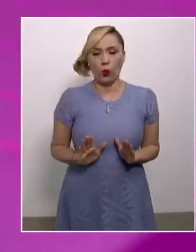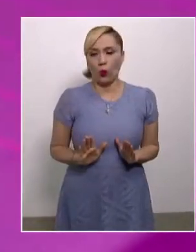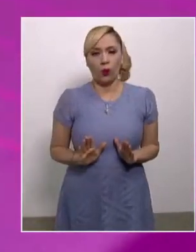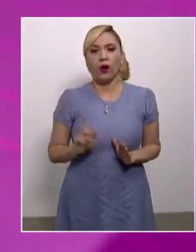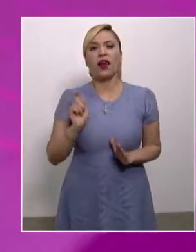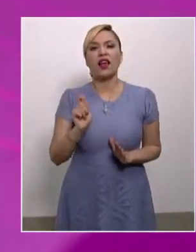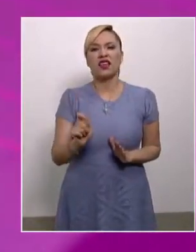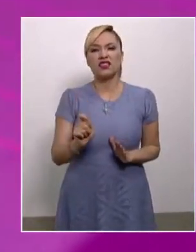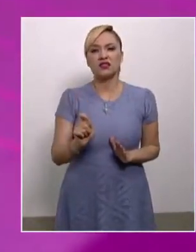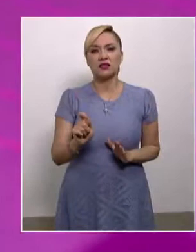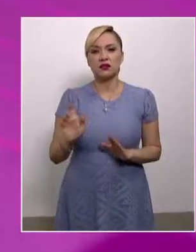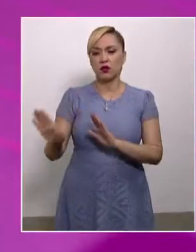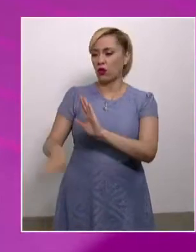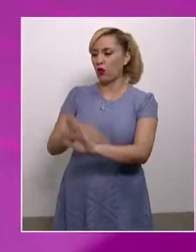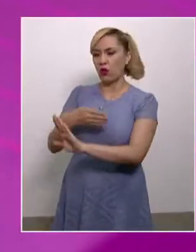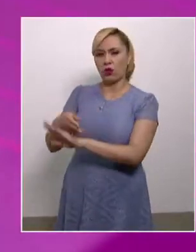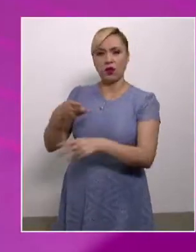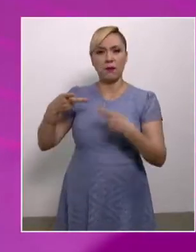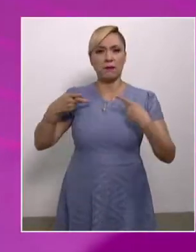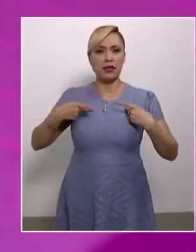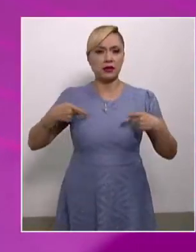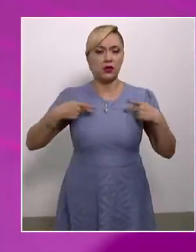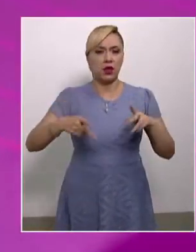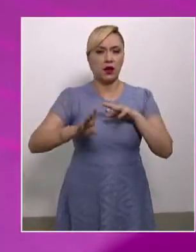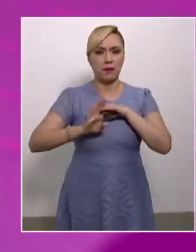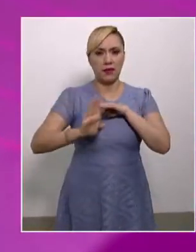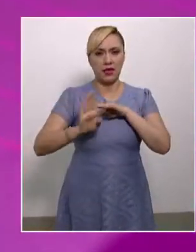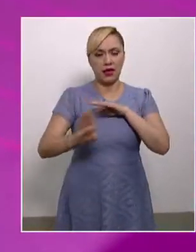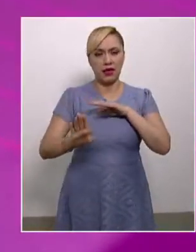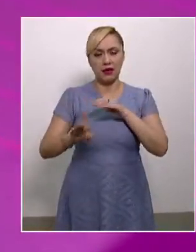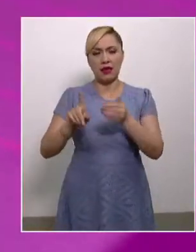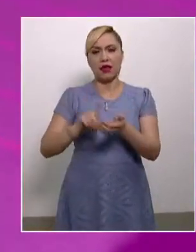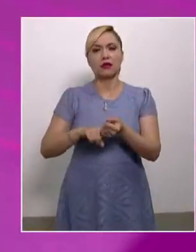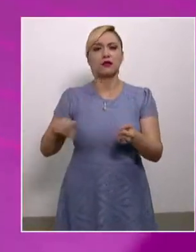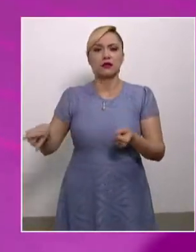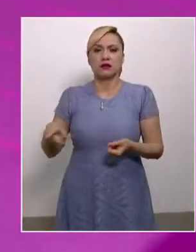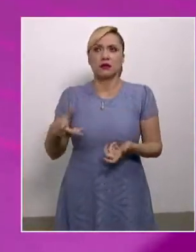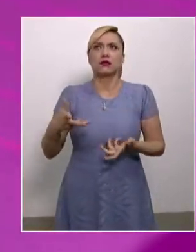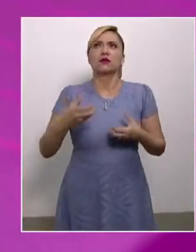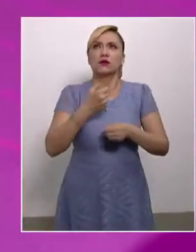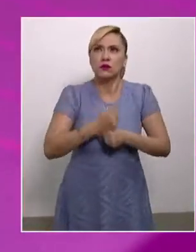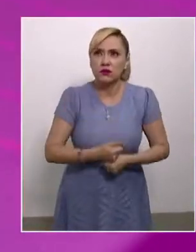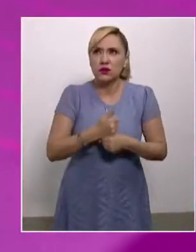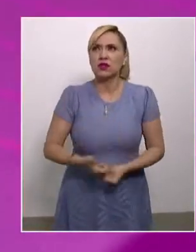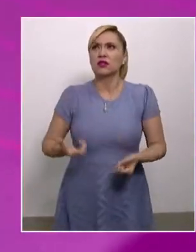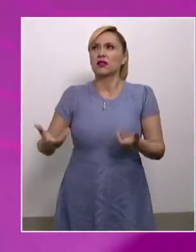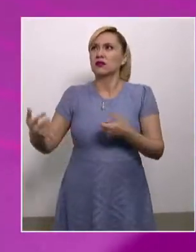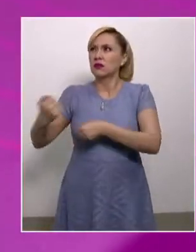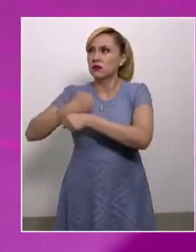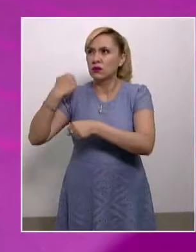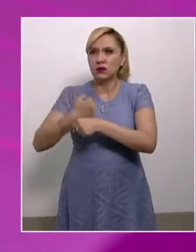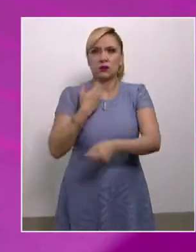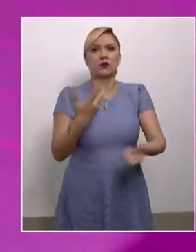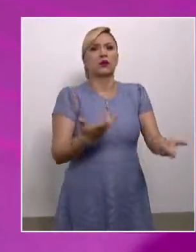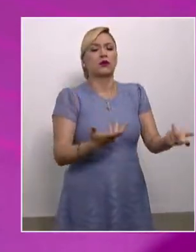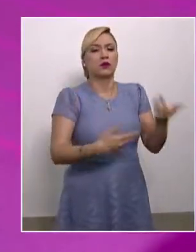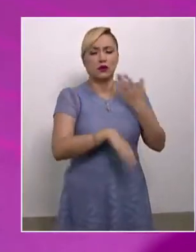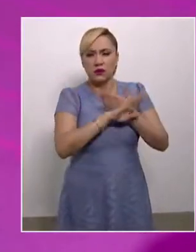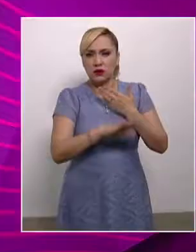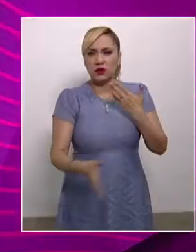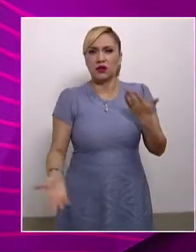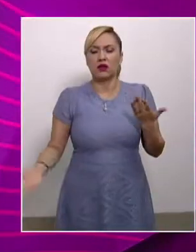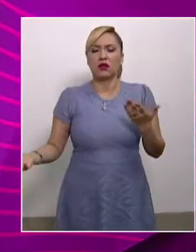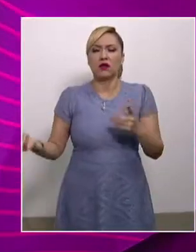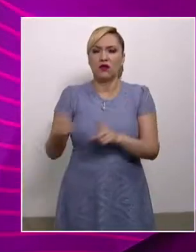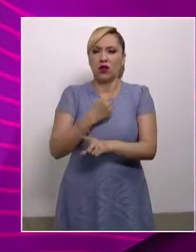la violencia entre la población migrante, ¿no? Está inserto en temas de violencia, es lo que nosotros abordamos, y un tema que es tangencial en